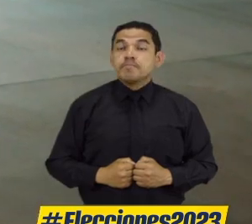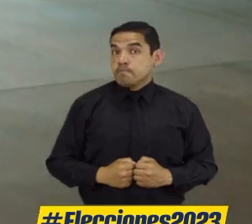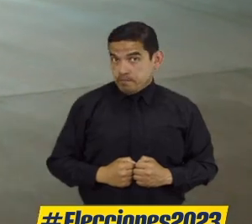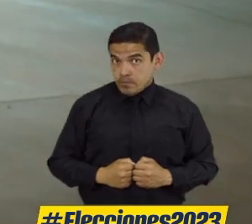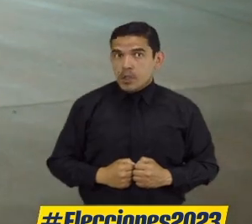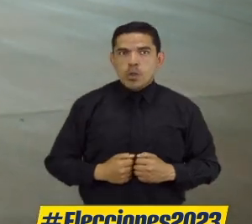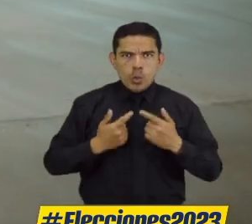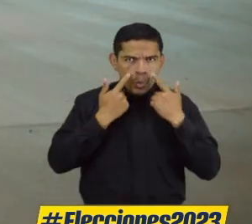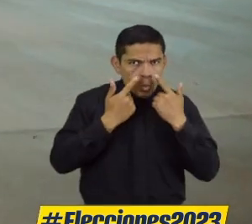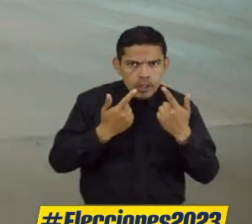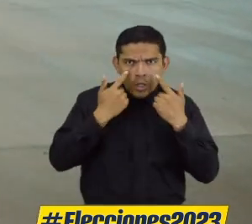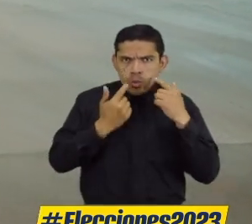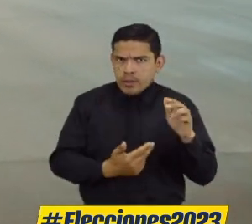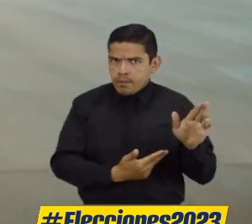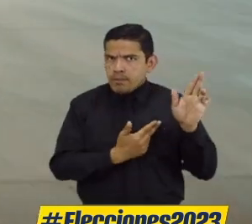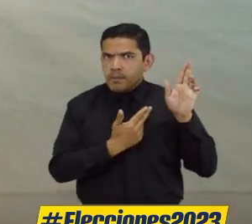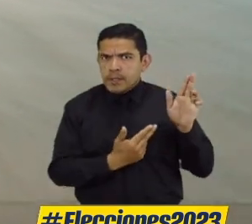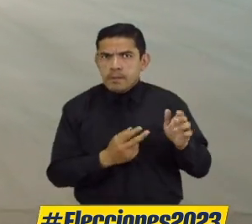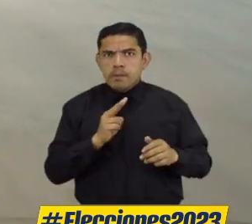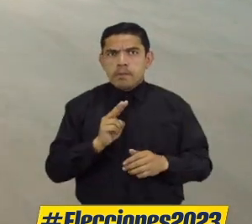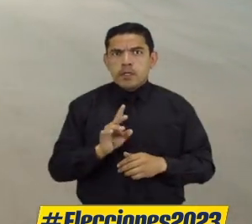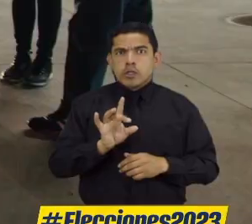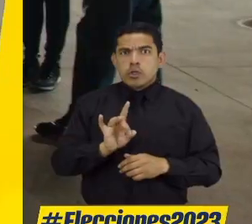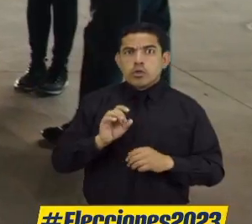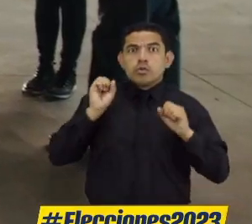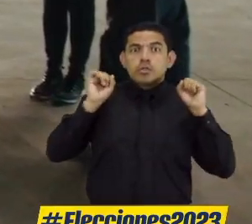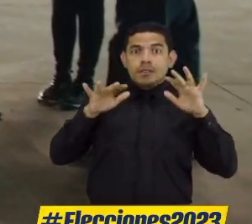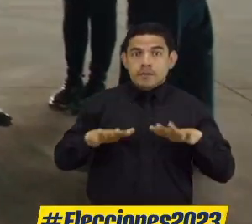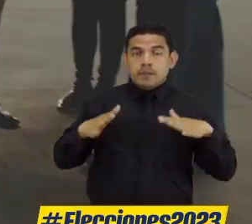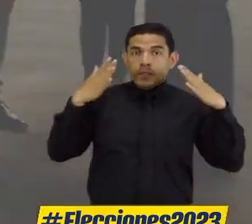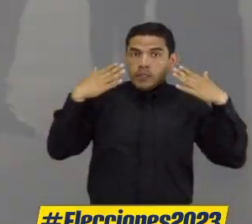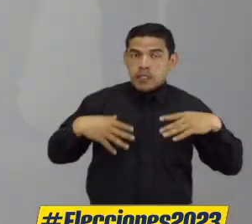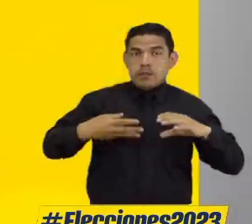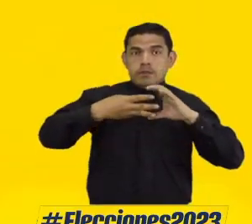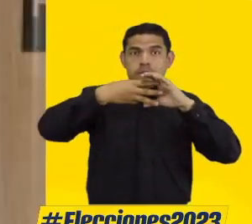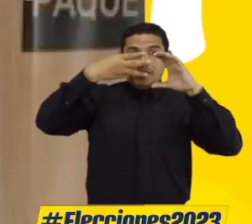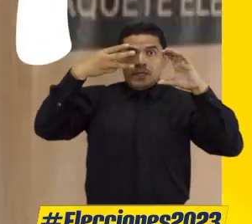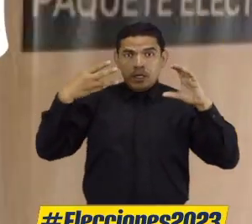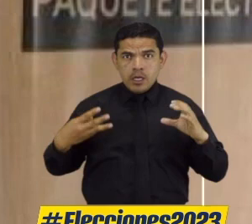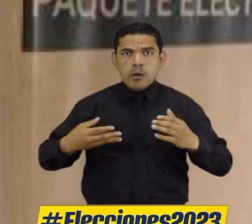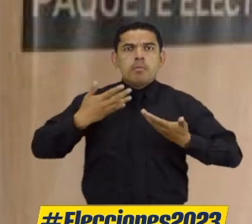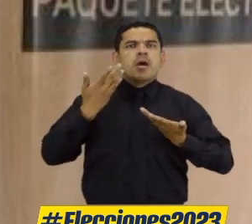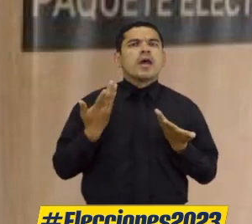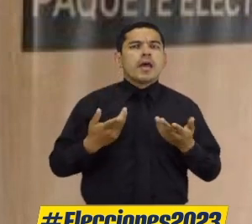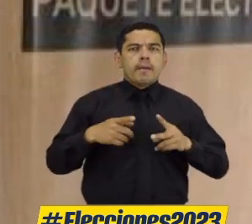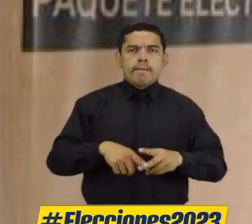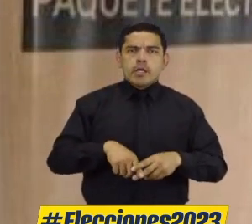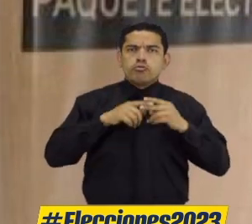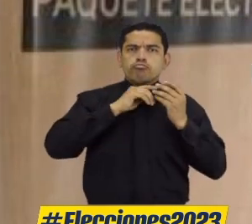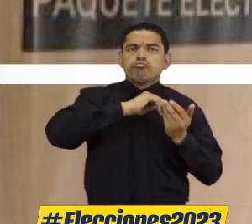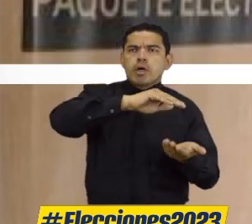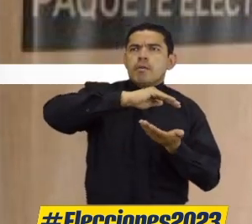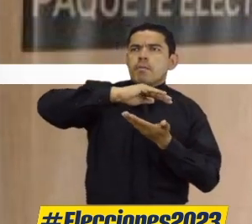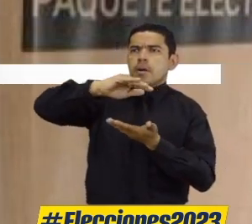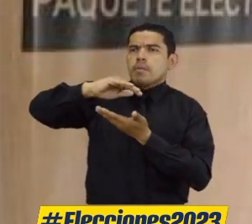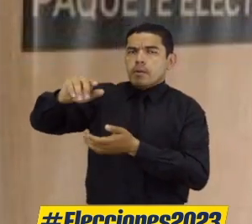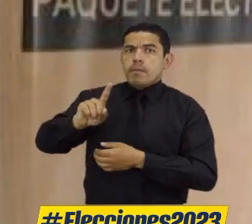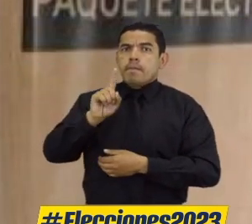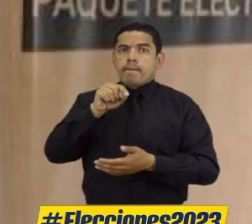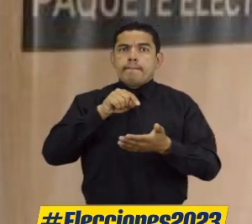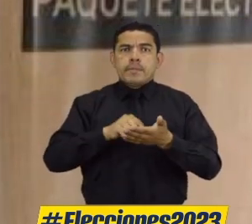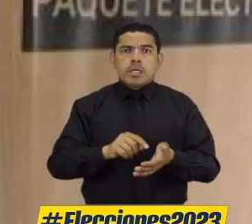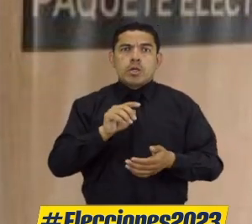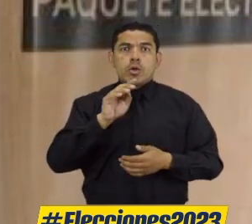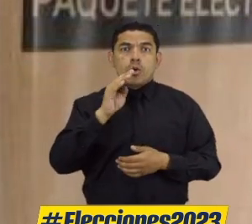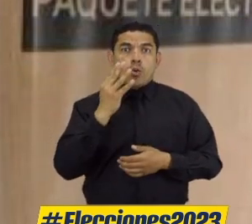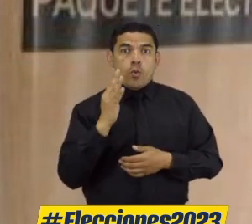Con riguroso resguardo militar, el 28 de septiembre, el Consejo Nacional Electoral comenzó la distribución de